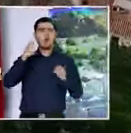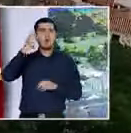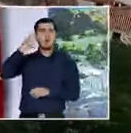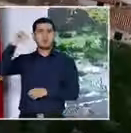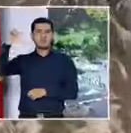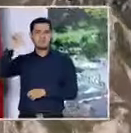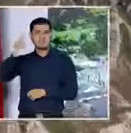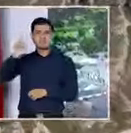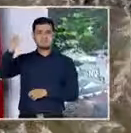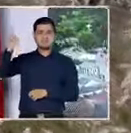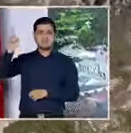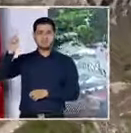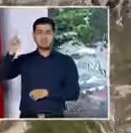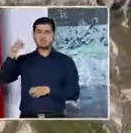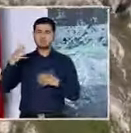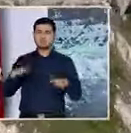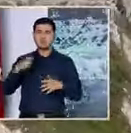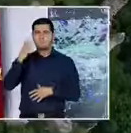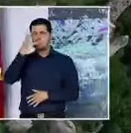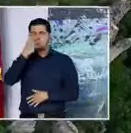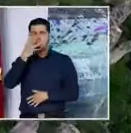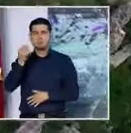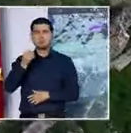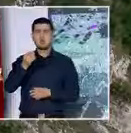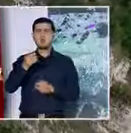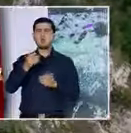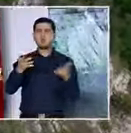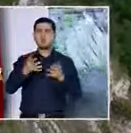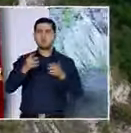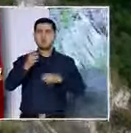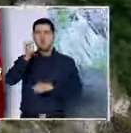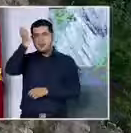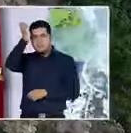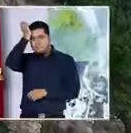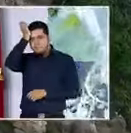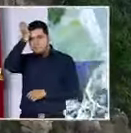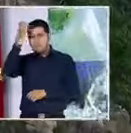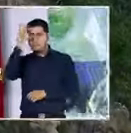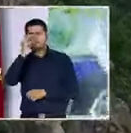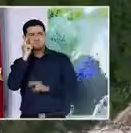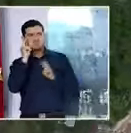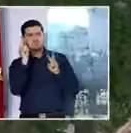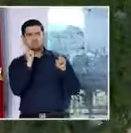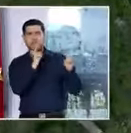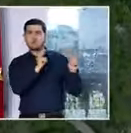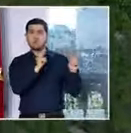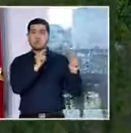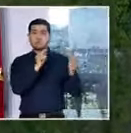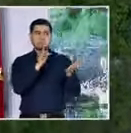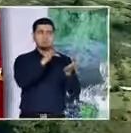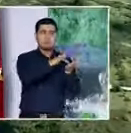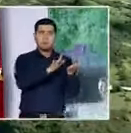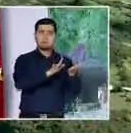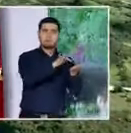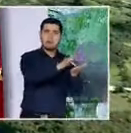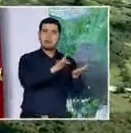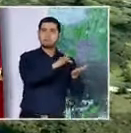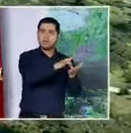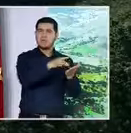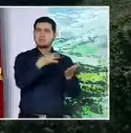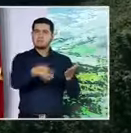de la humanidad, hogar de los estoraques, emblemático pulmón natural que recibe a miles de turistas año tras año. Por su